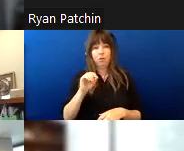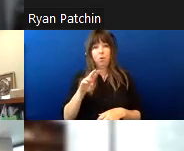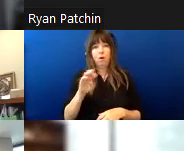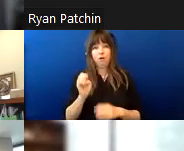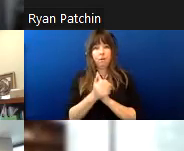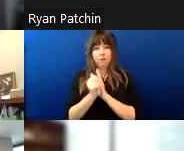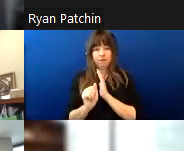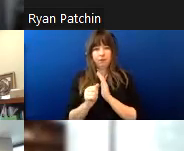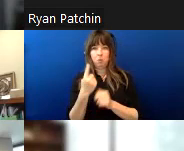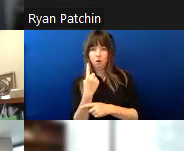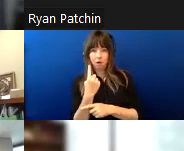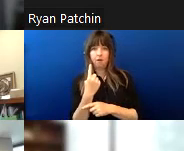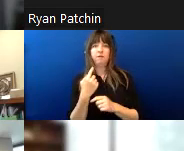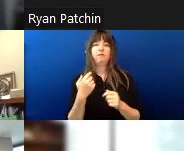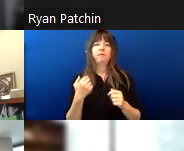áreas es